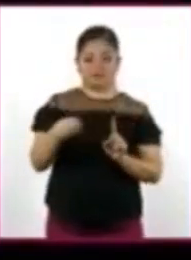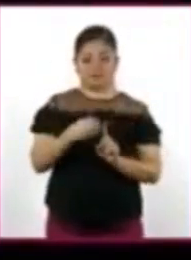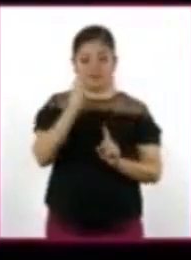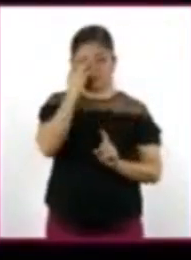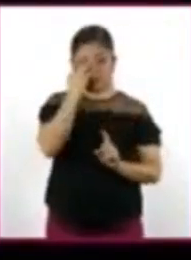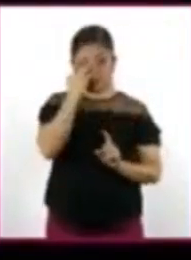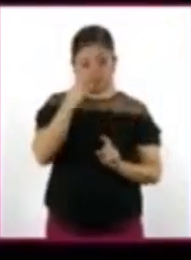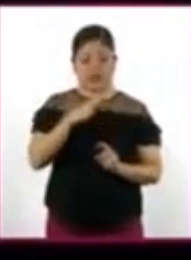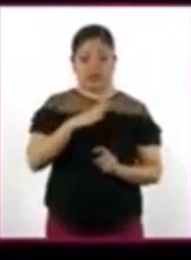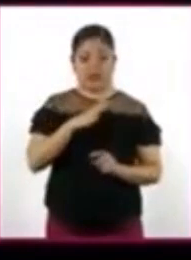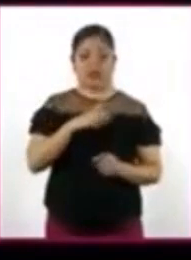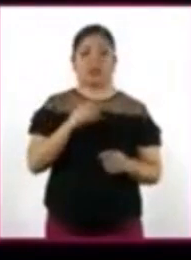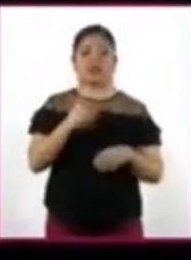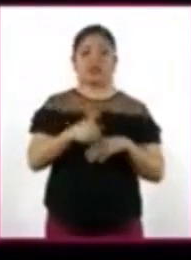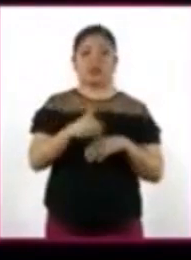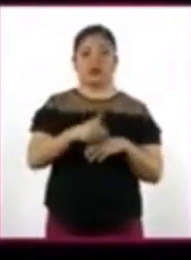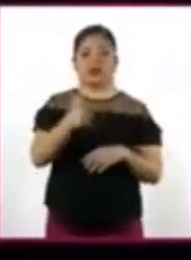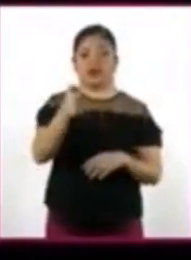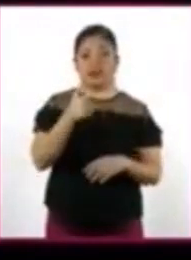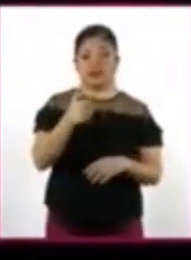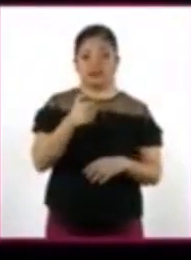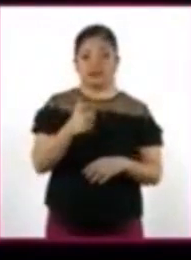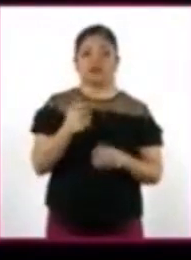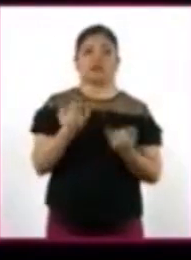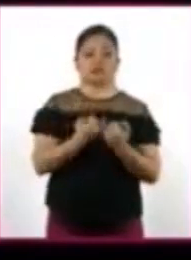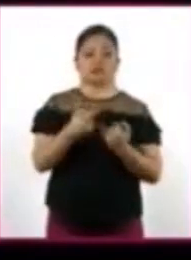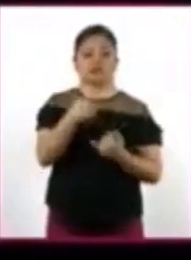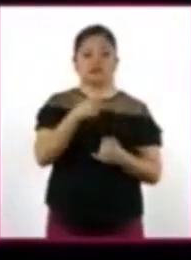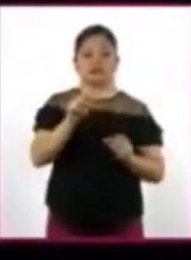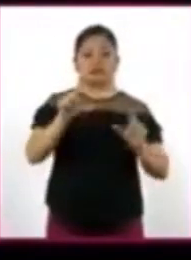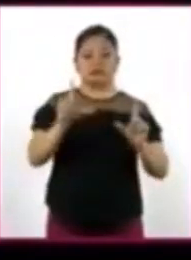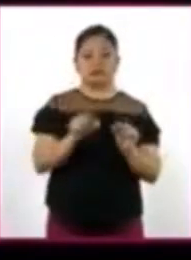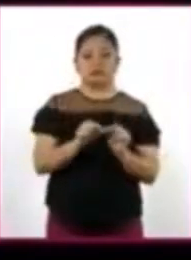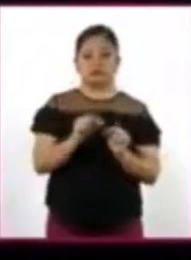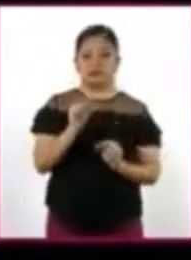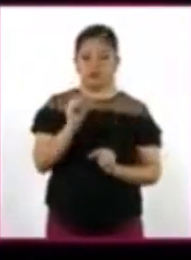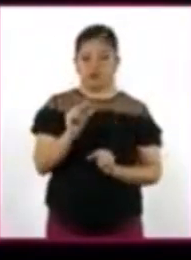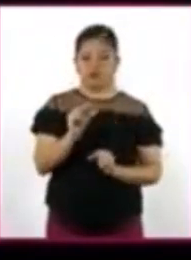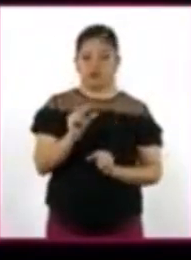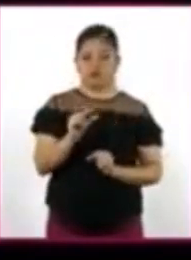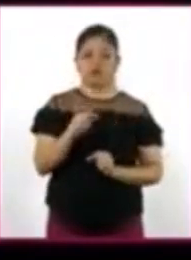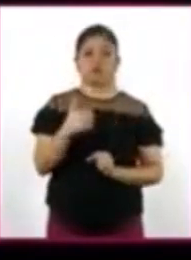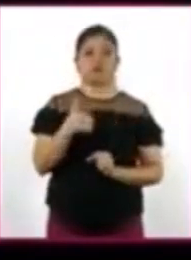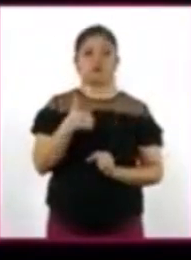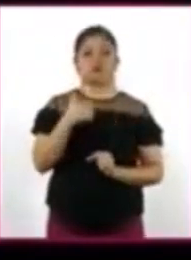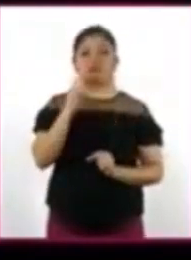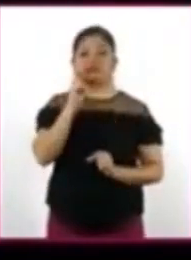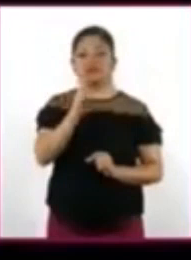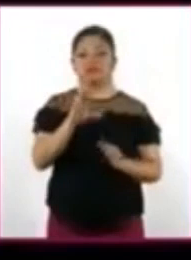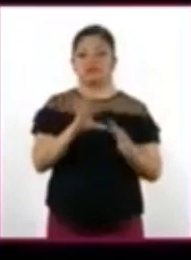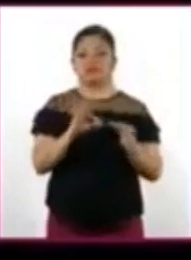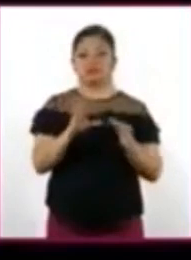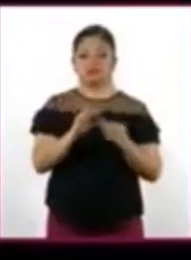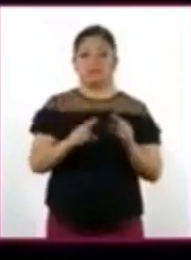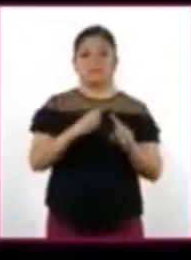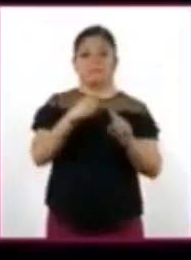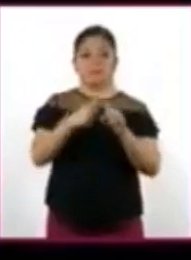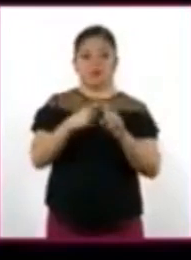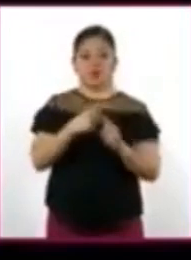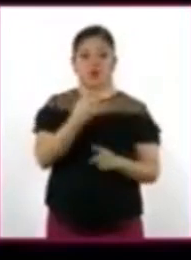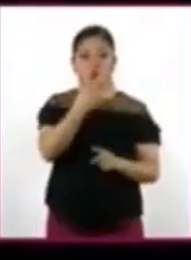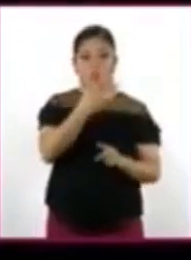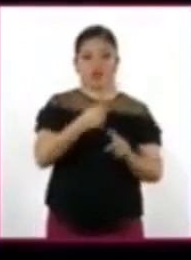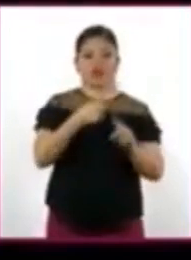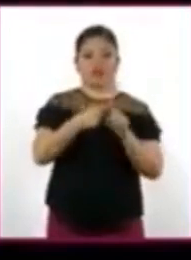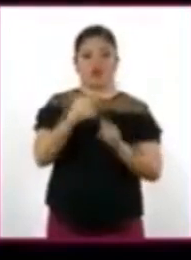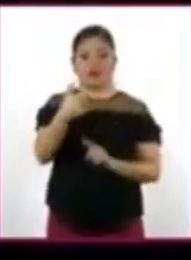tener en una cierta x dada. Y vamos a intentar simplificar un poco esto. Lo que se me ocurre es multiplicar y distribuir el 4. 4 por